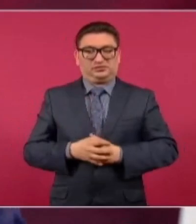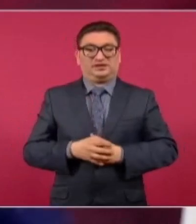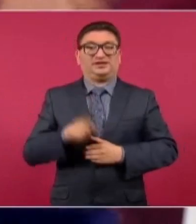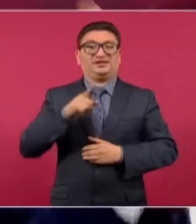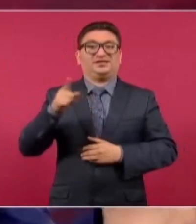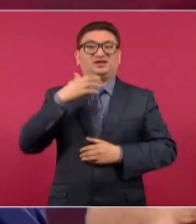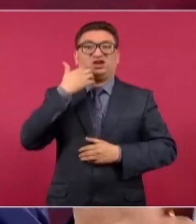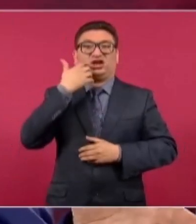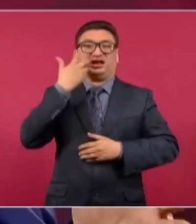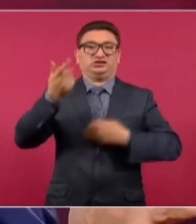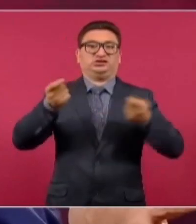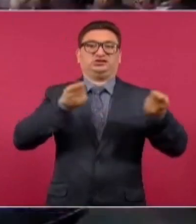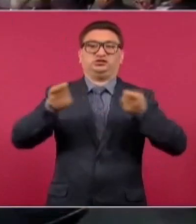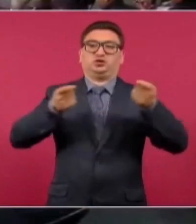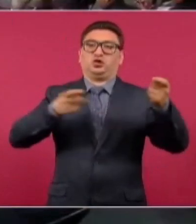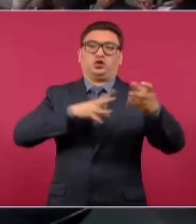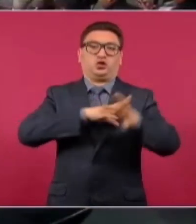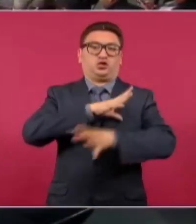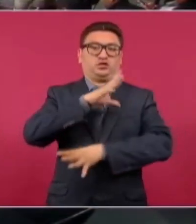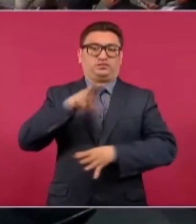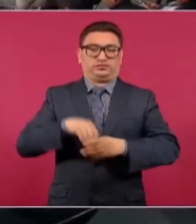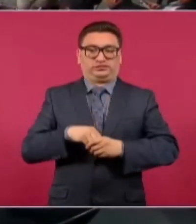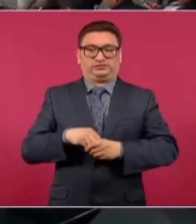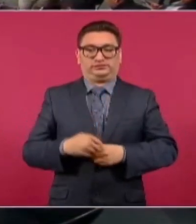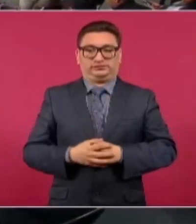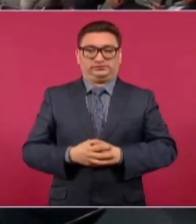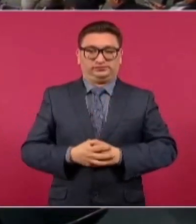Quieren la hegemonía.